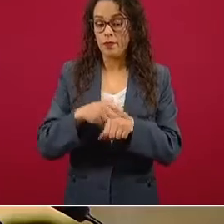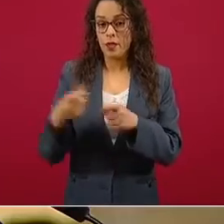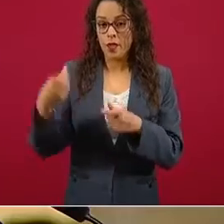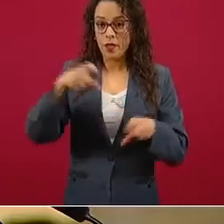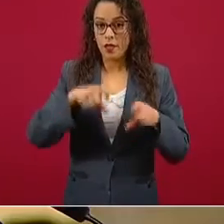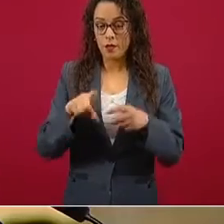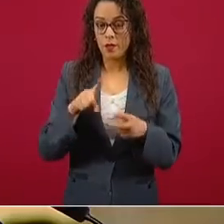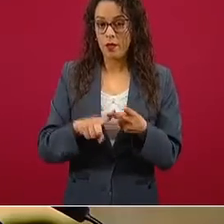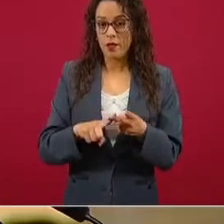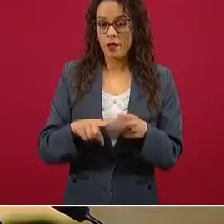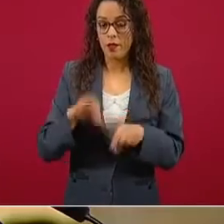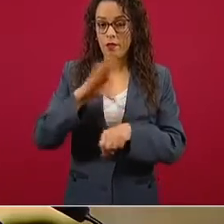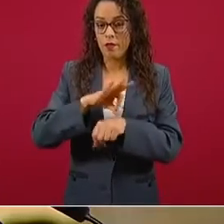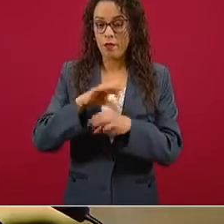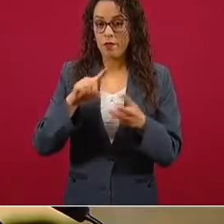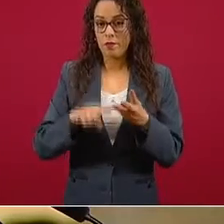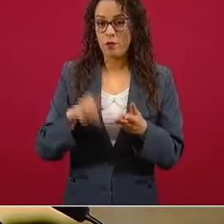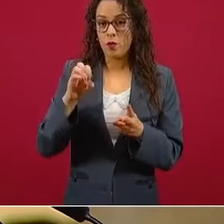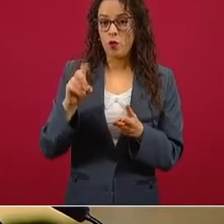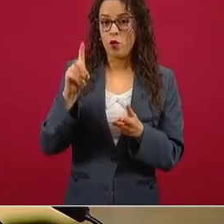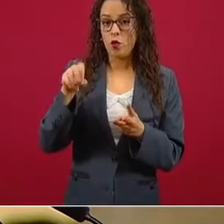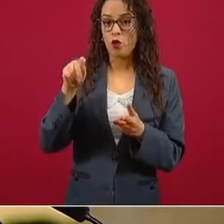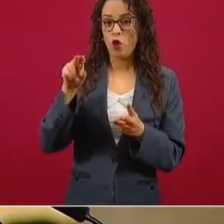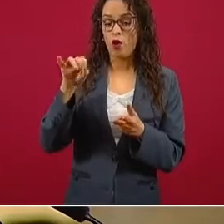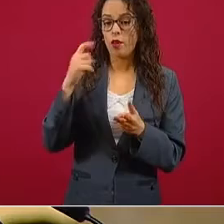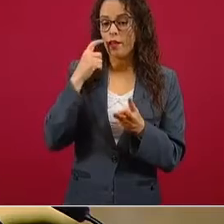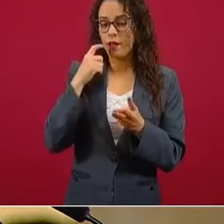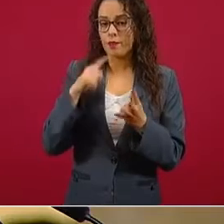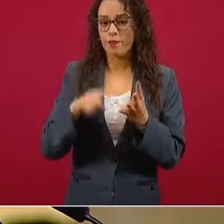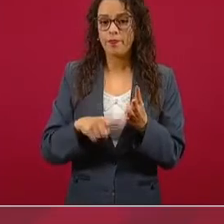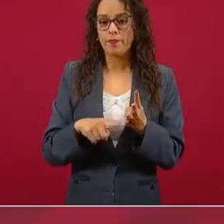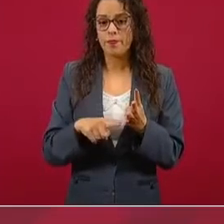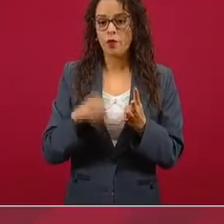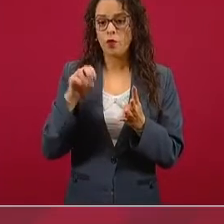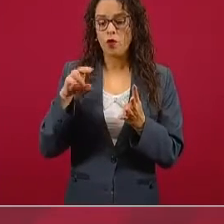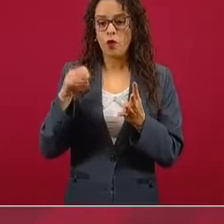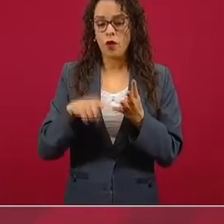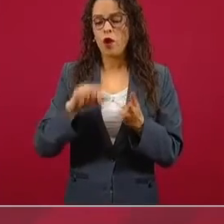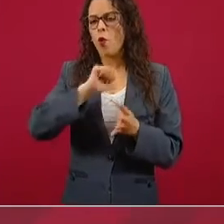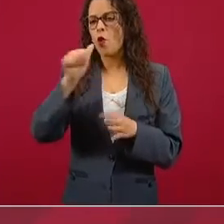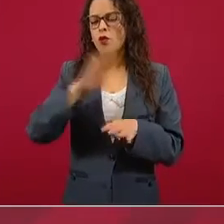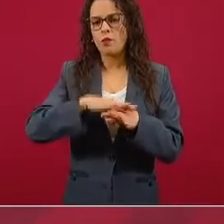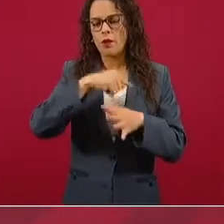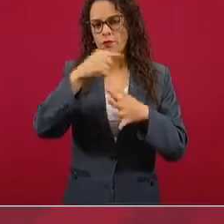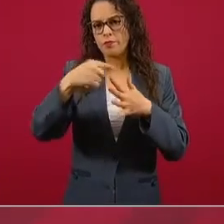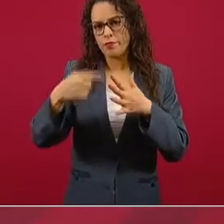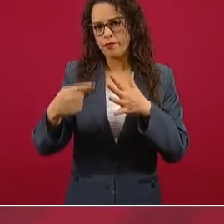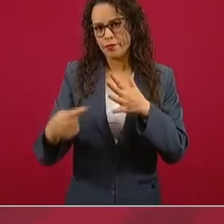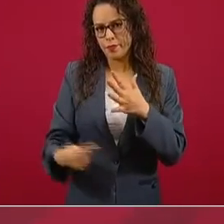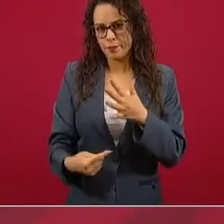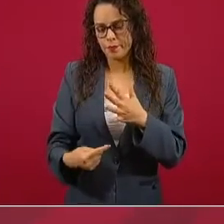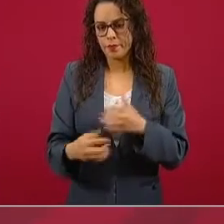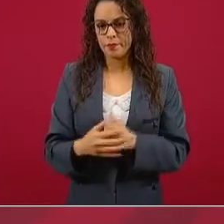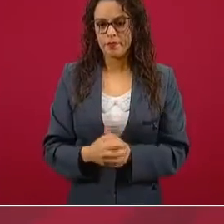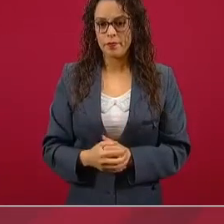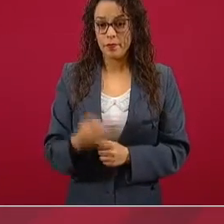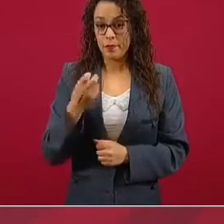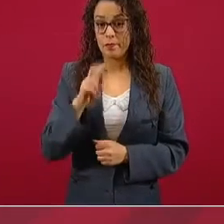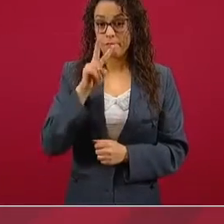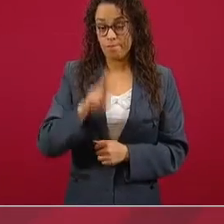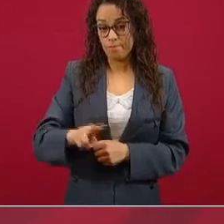farmacia, odontología y enfermería y otras áreas de la salud. Y en este marco será un